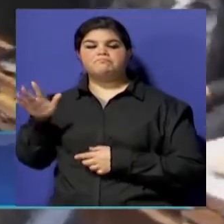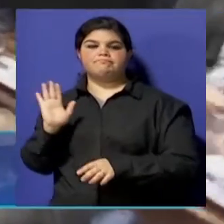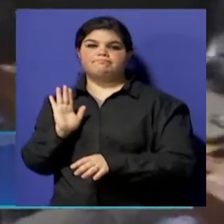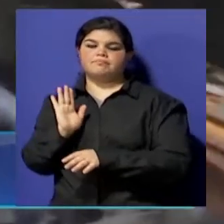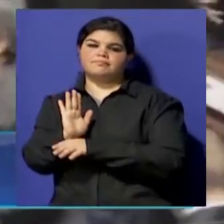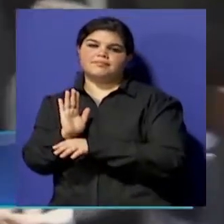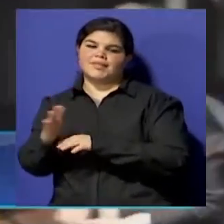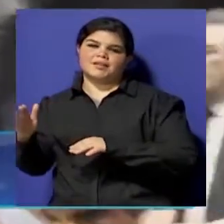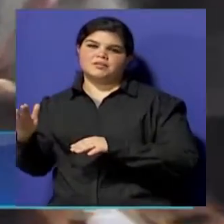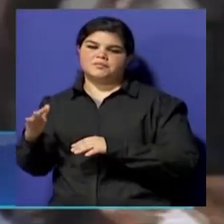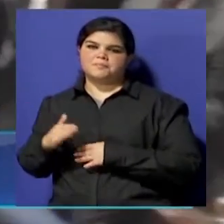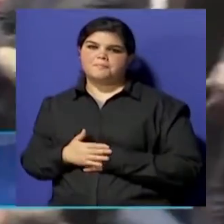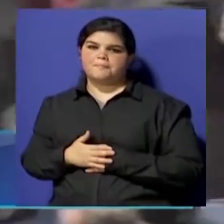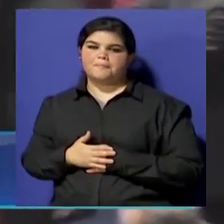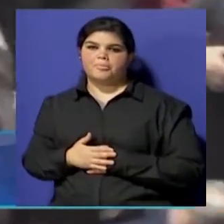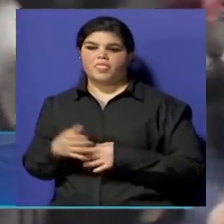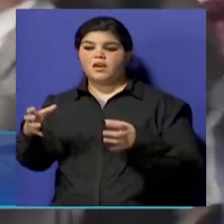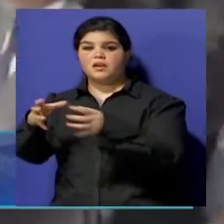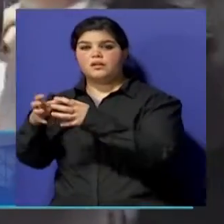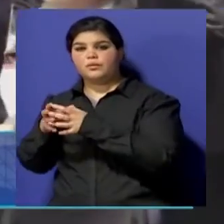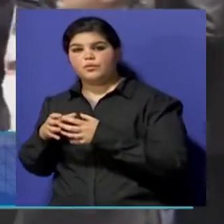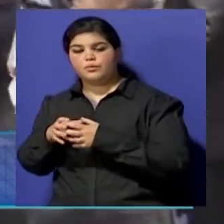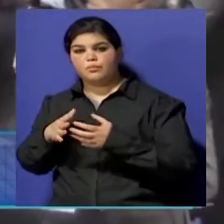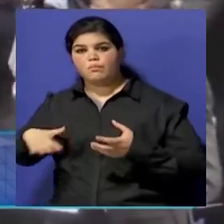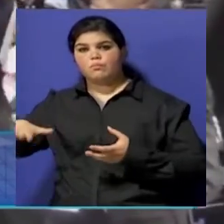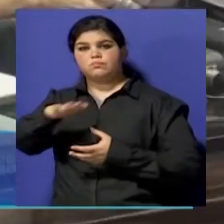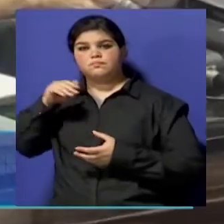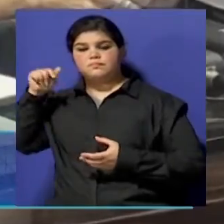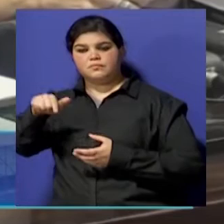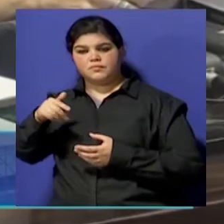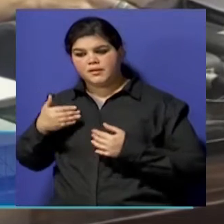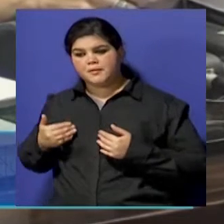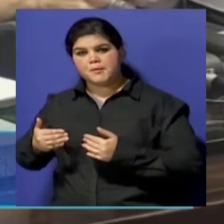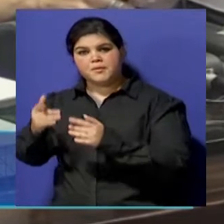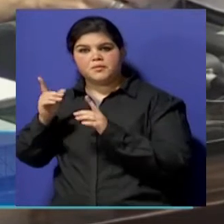que muchos sectores populares también se han mantenido algo